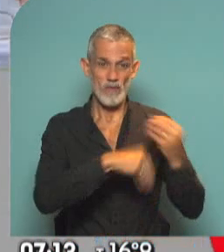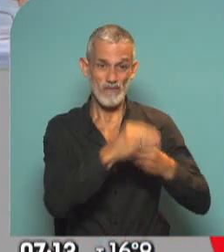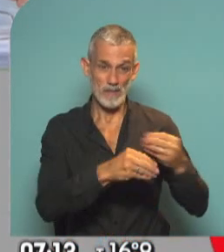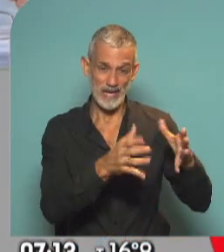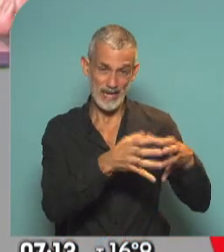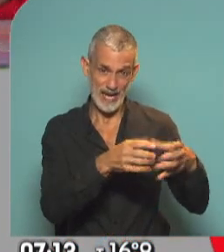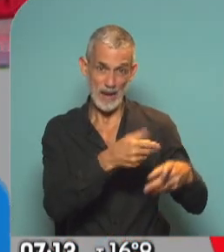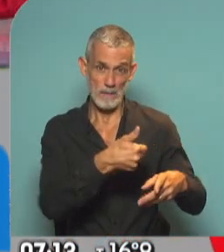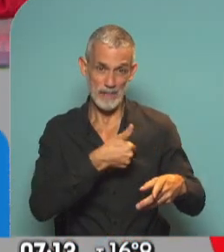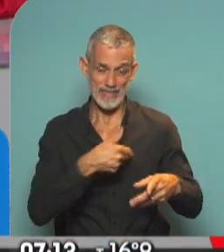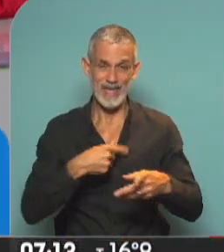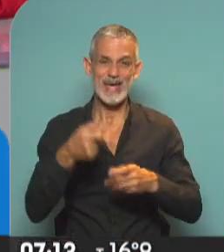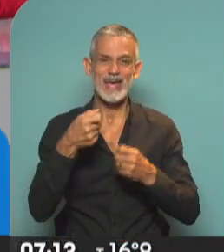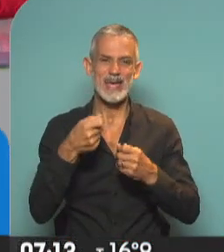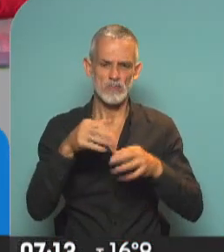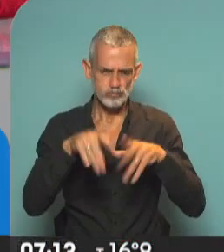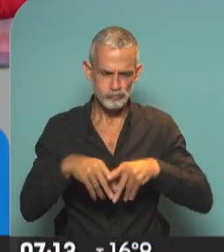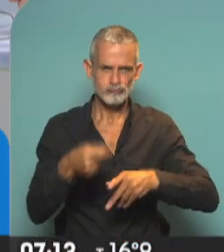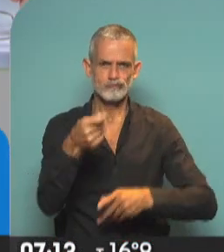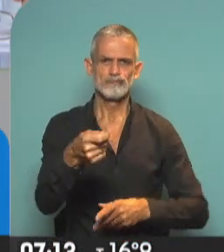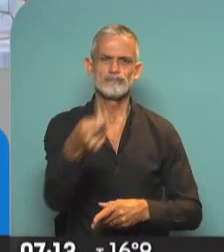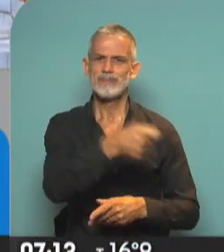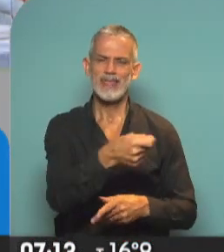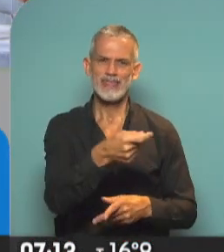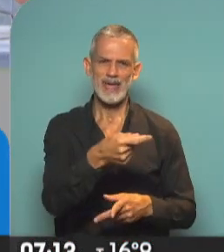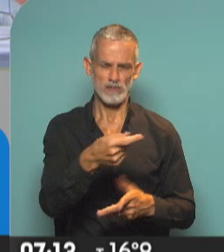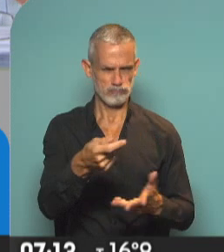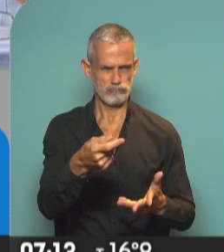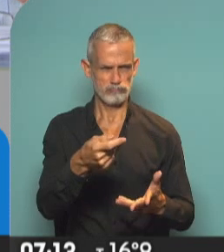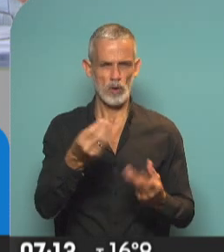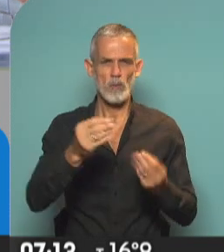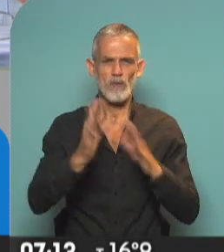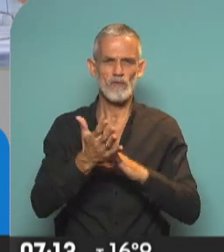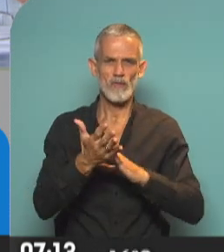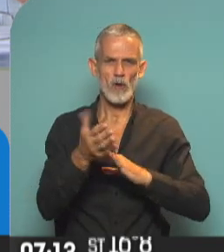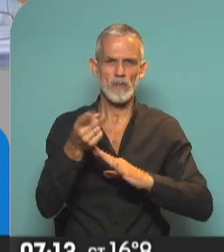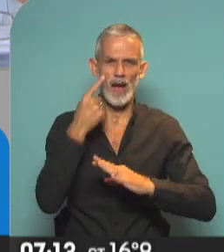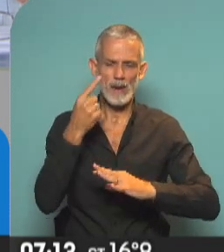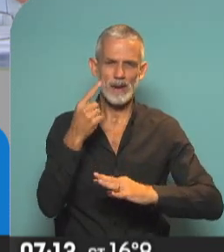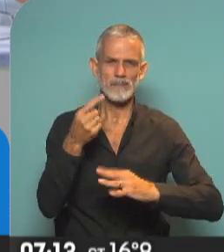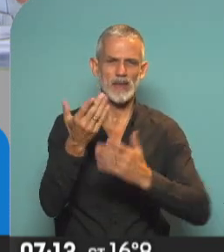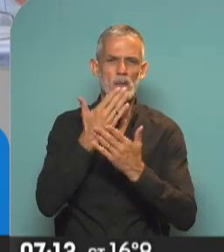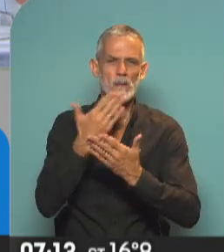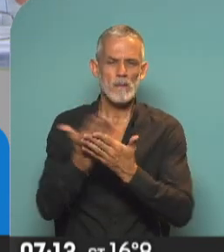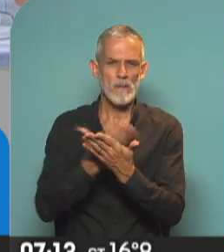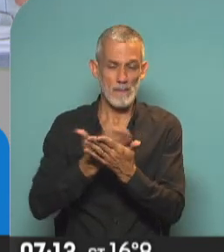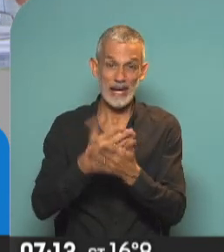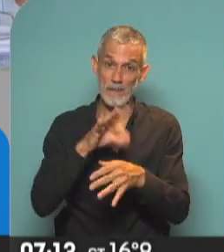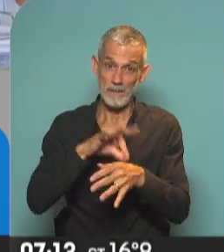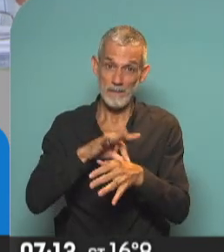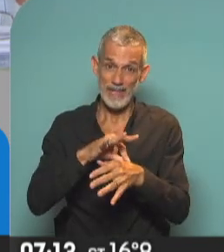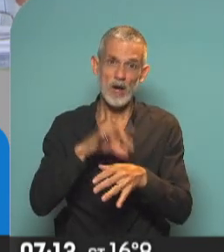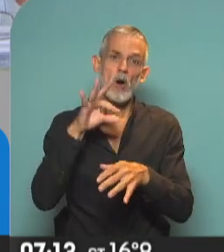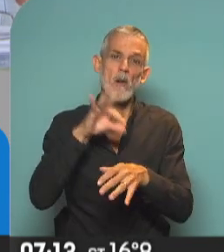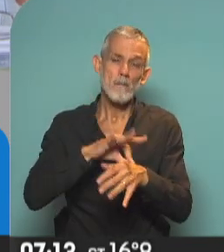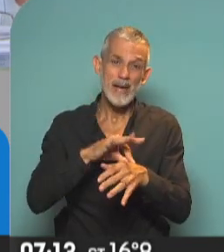familia justamente que se le otorgue el dióxido de cloro a este hombre. Exactamente, y lo solicita de esta manera. Vas a ver la documentación en la que el médico, que no es